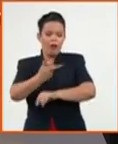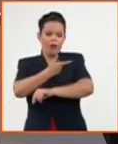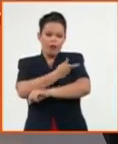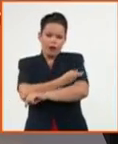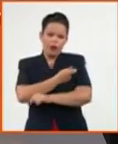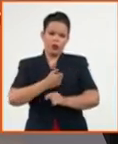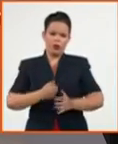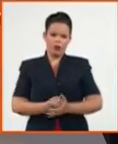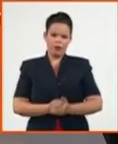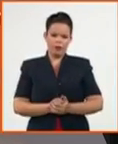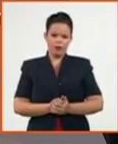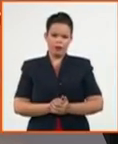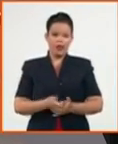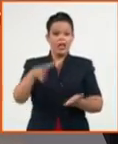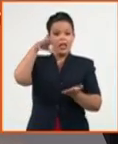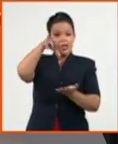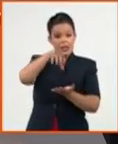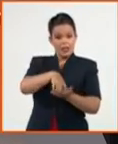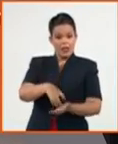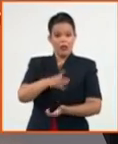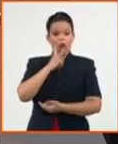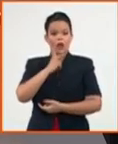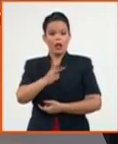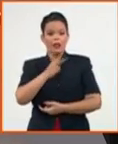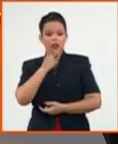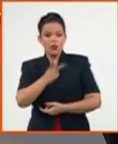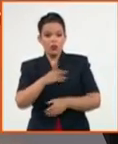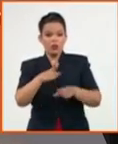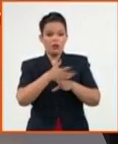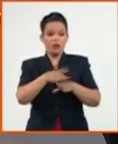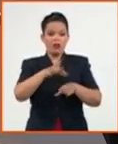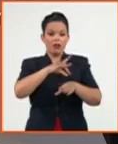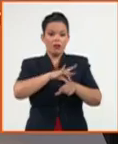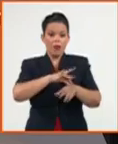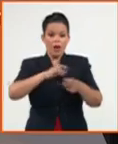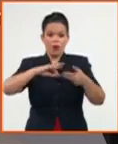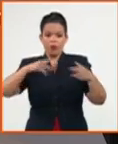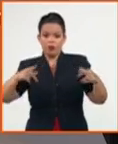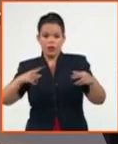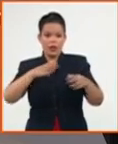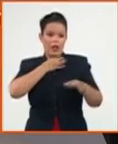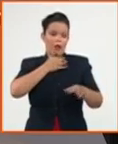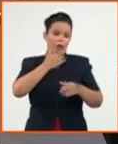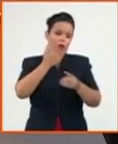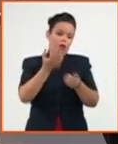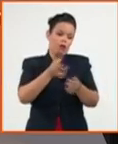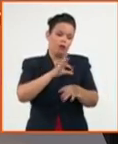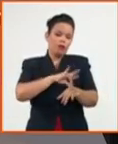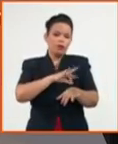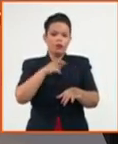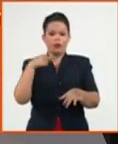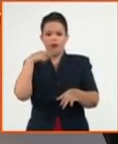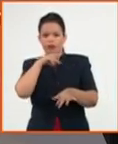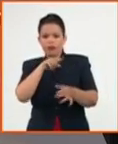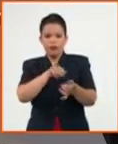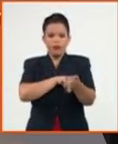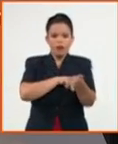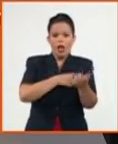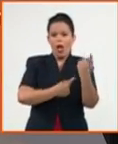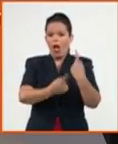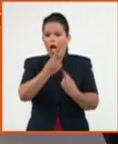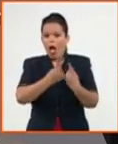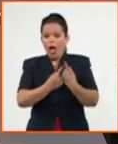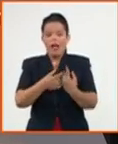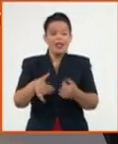médica nos han estado llamando preguntando sobre los niños con enfermedades genéticas pues también se pueden vacunar